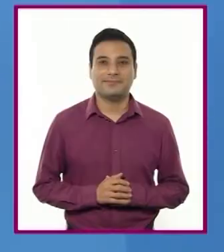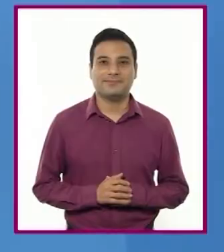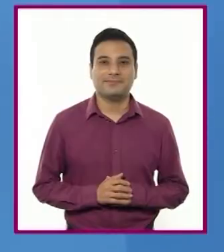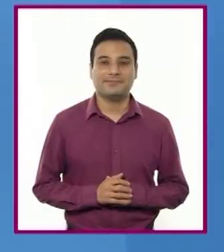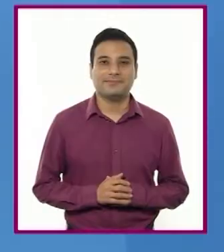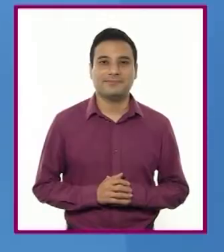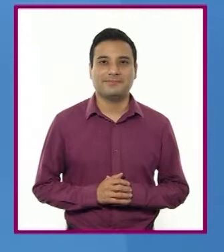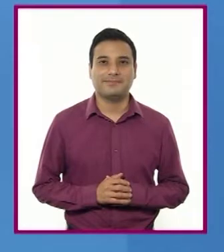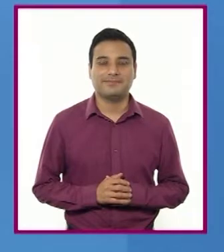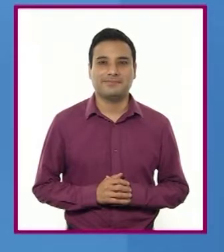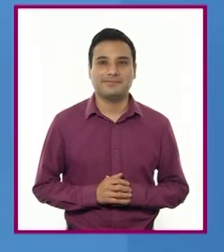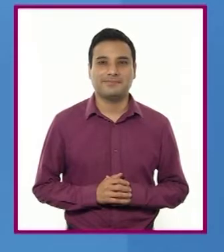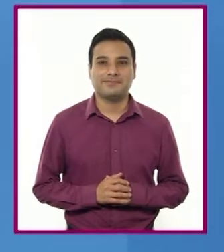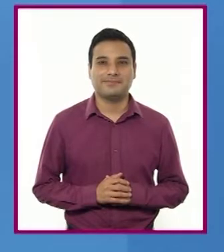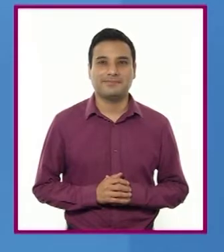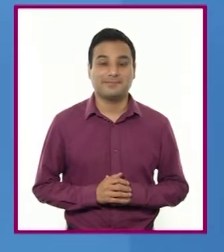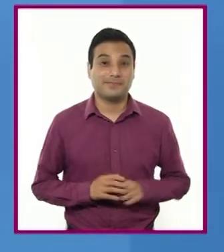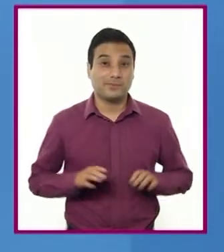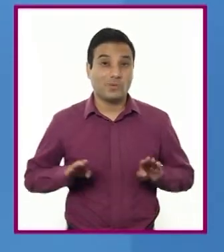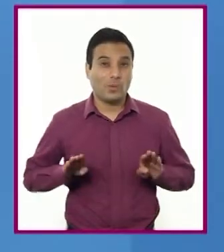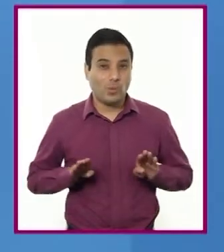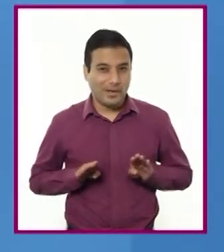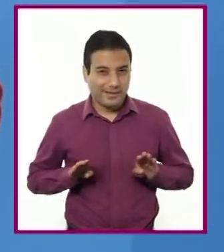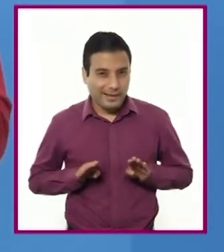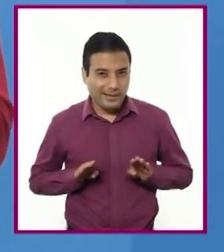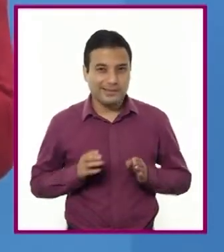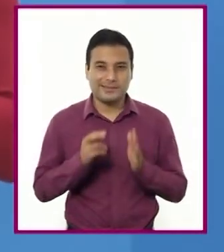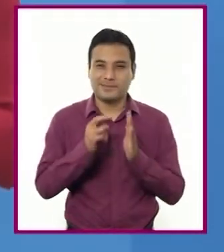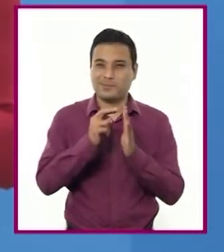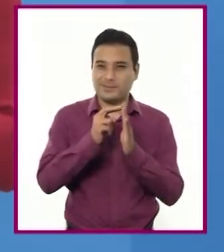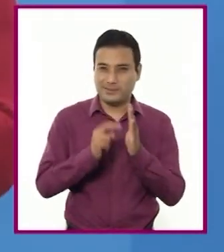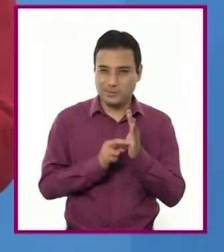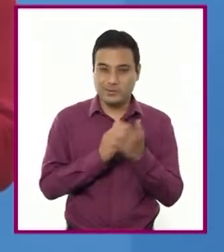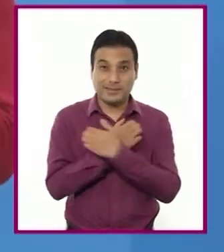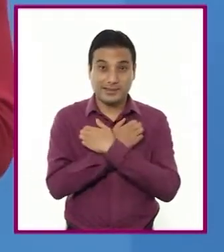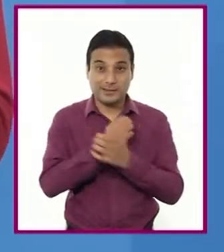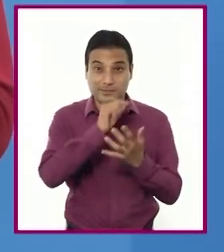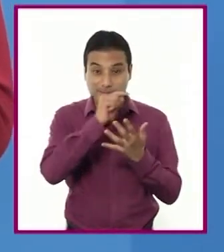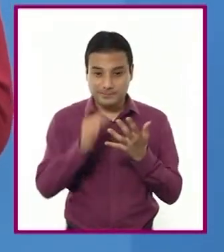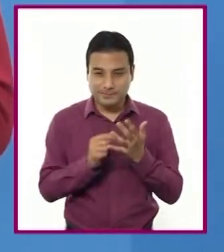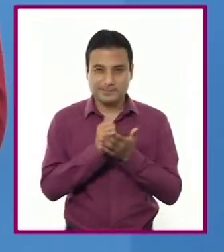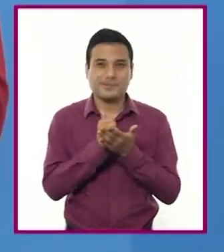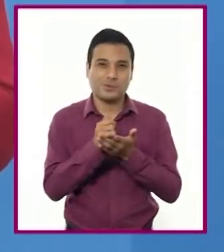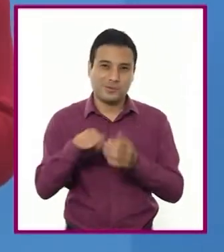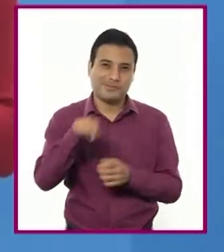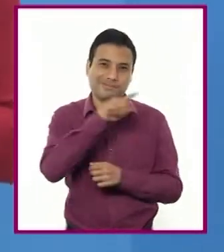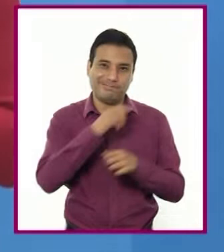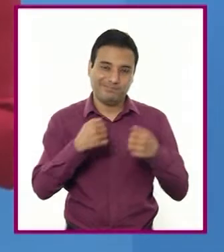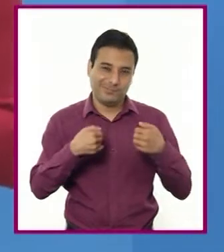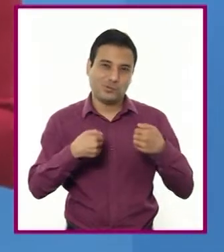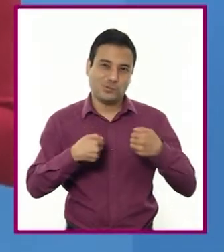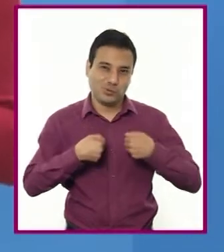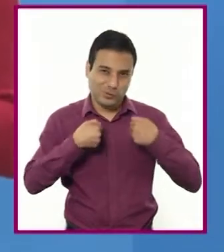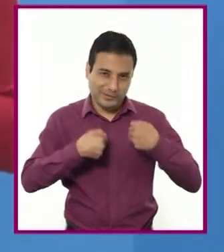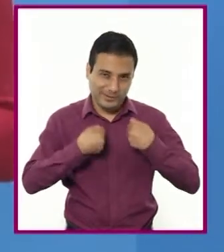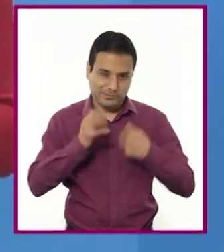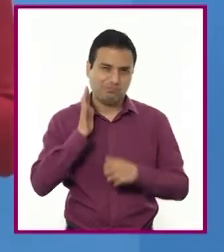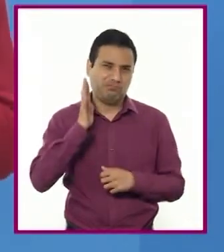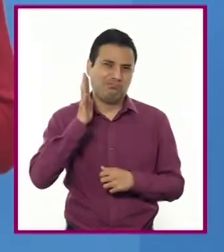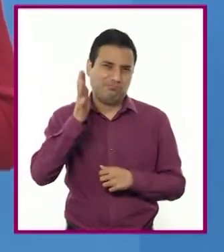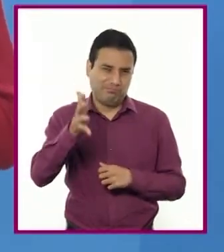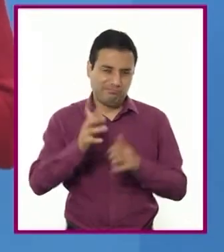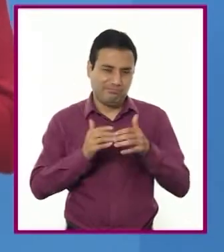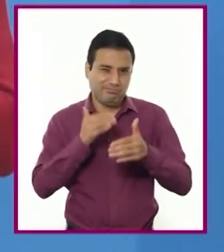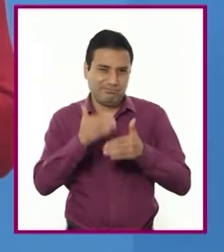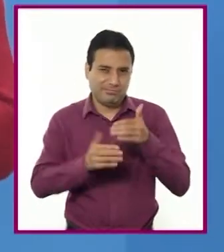Las cualidades y los principios éticos son factores que les ayudan a protegerse de situaciones que viven en la adolescencia y en su vida futura.